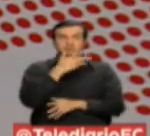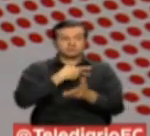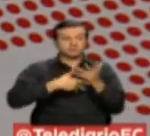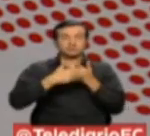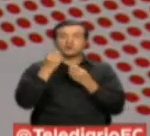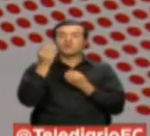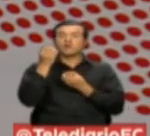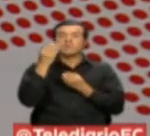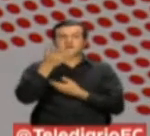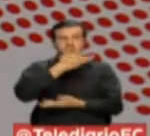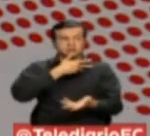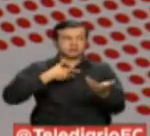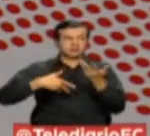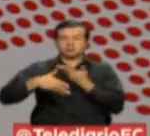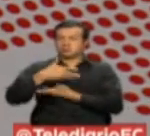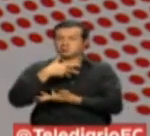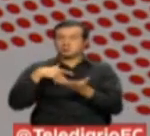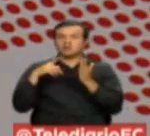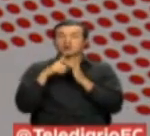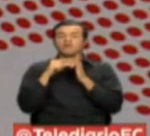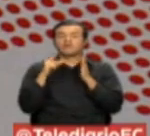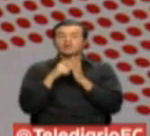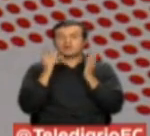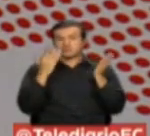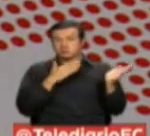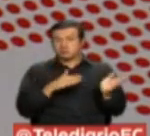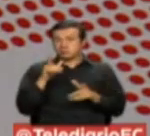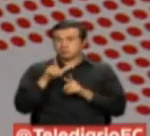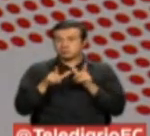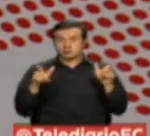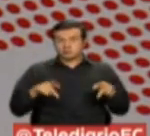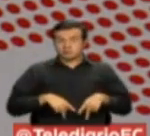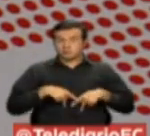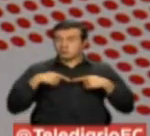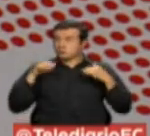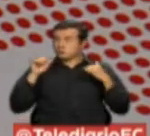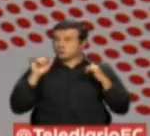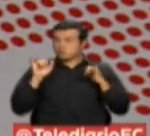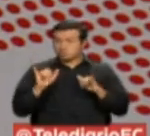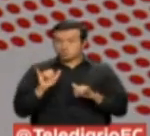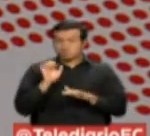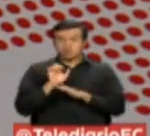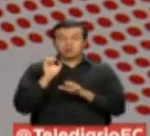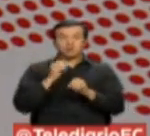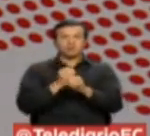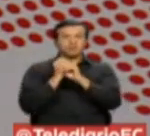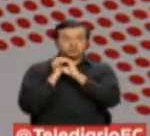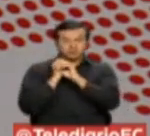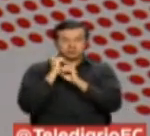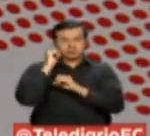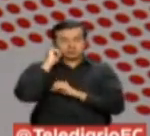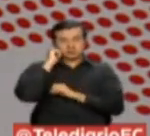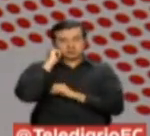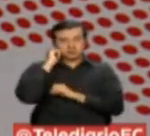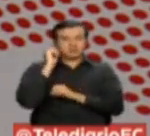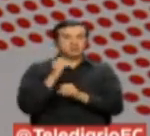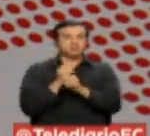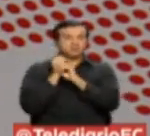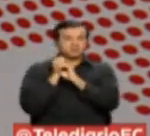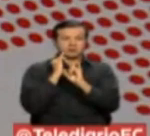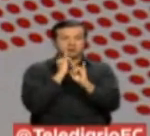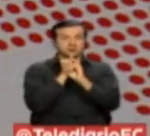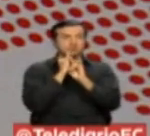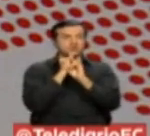de información financiera para personas no residentes que obligatoriamente, prácticamente las